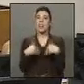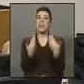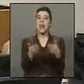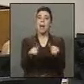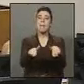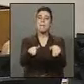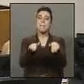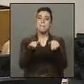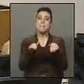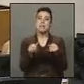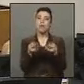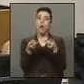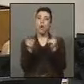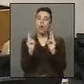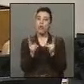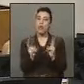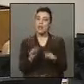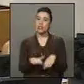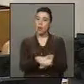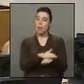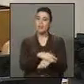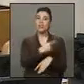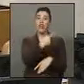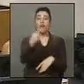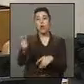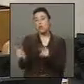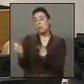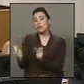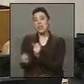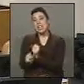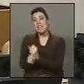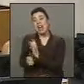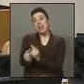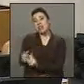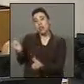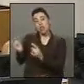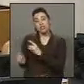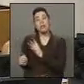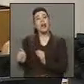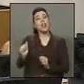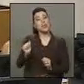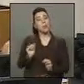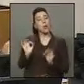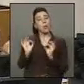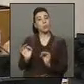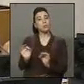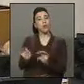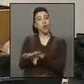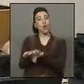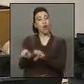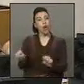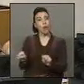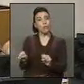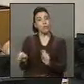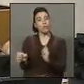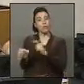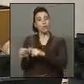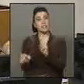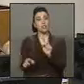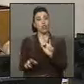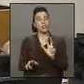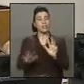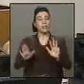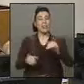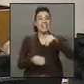derechos básicos que el resto de los trabajadores en Chile, para así cumplir efectivamente con el convenio 189 que se vota